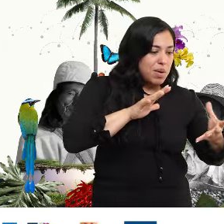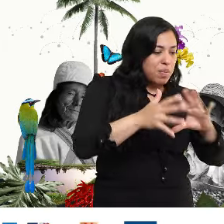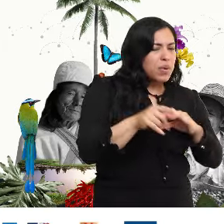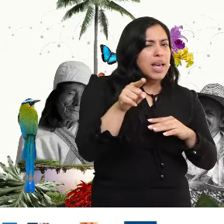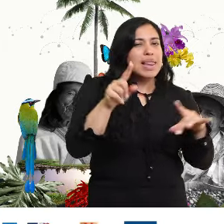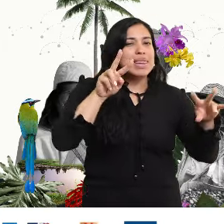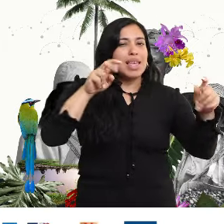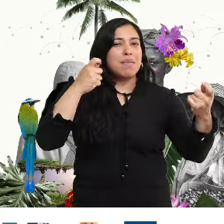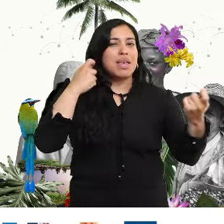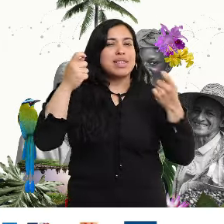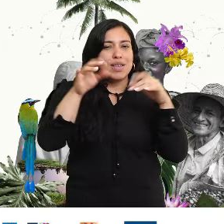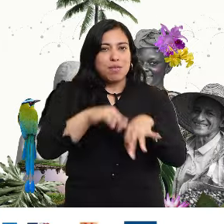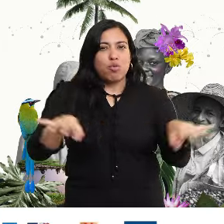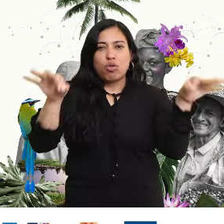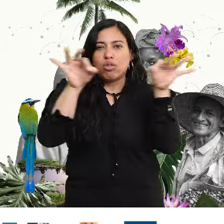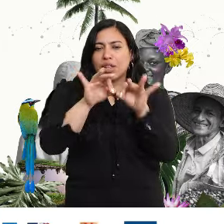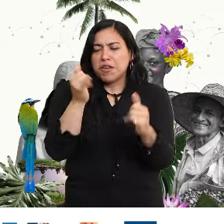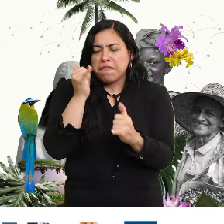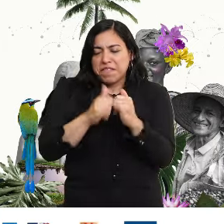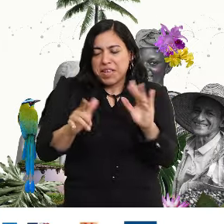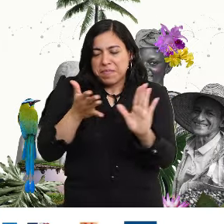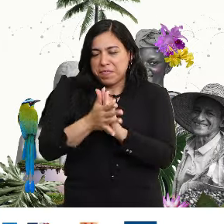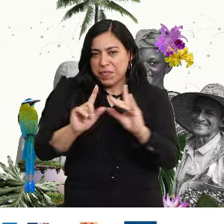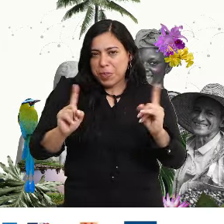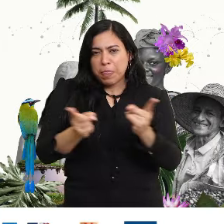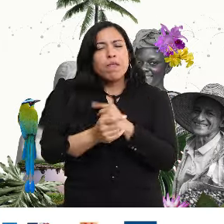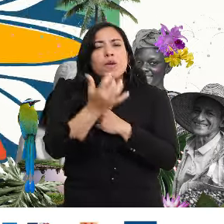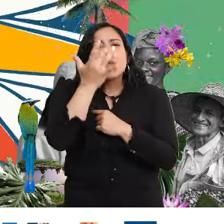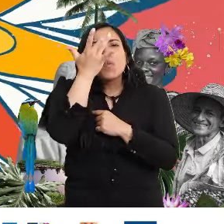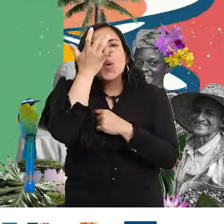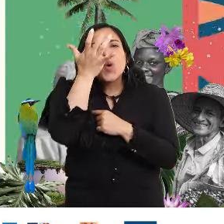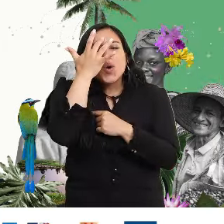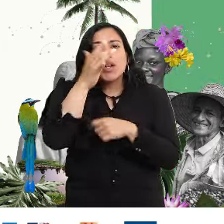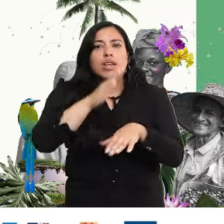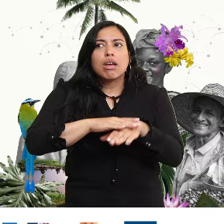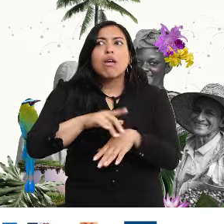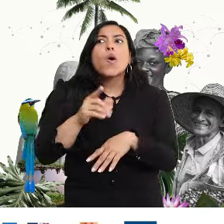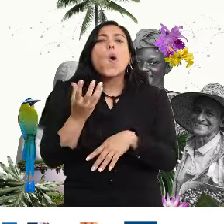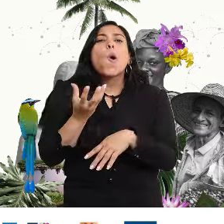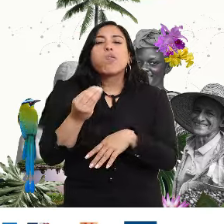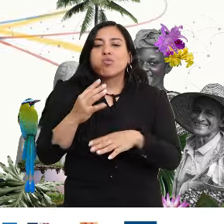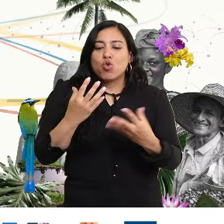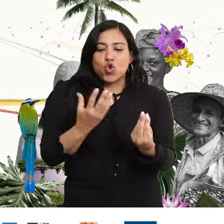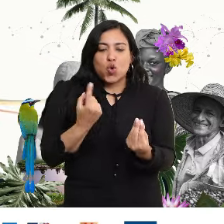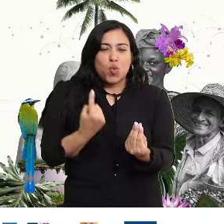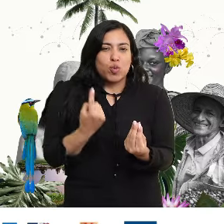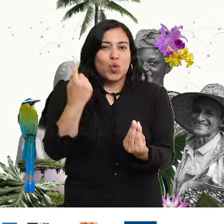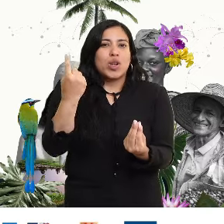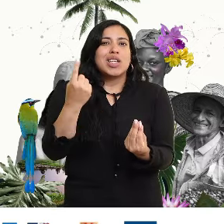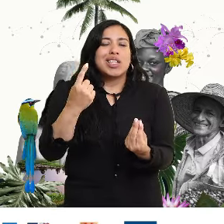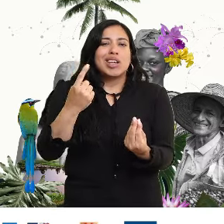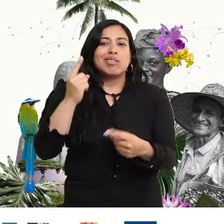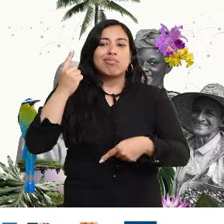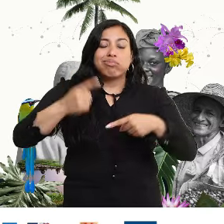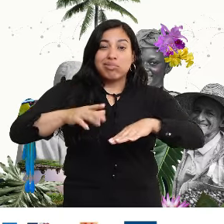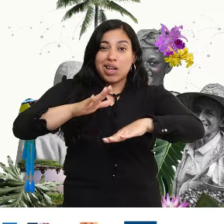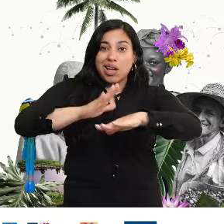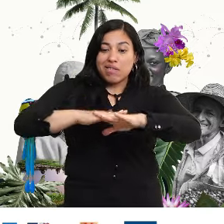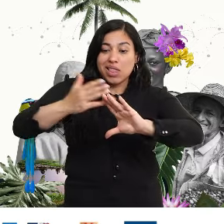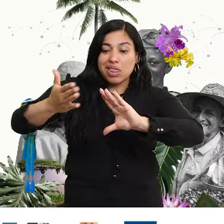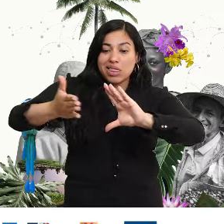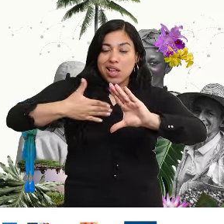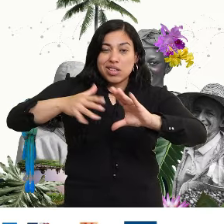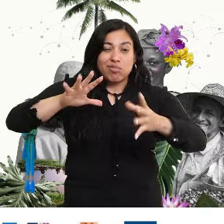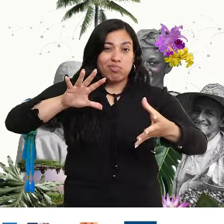tema estratégico importante, y con esto termino, porque hay sectores del poder que ven que esta transición es una